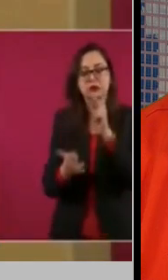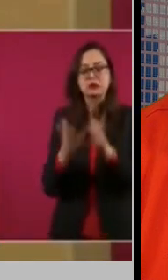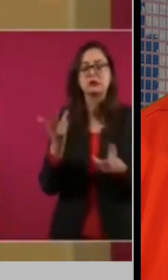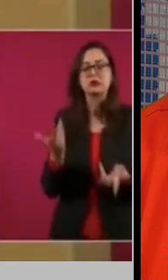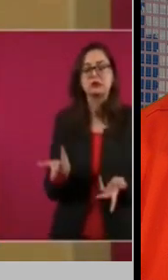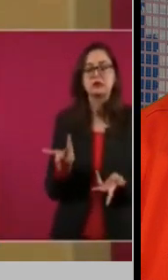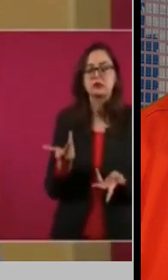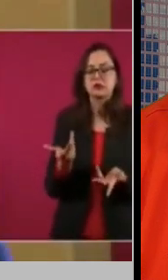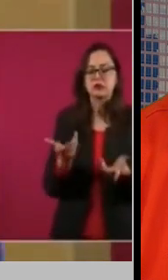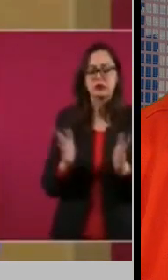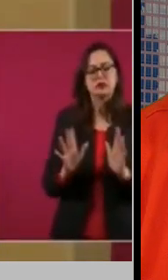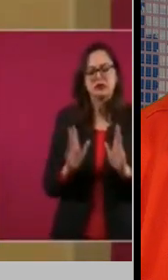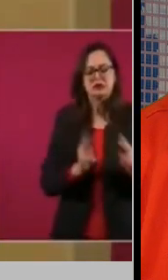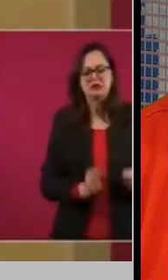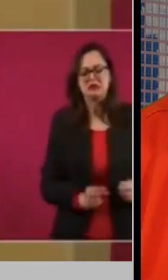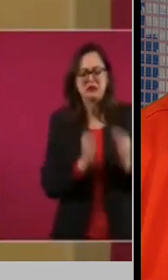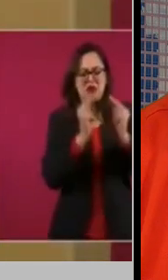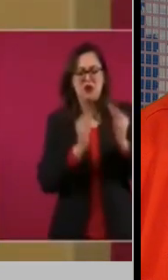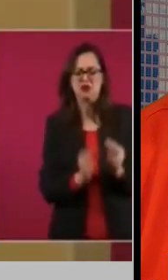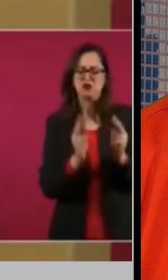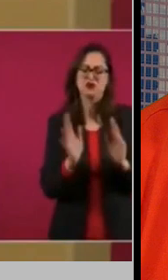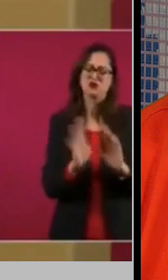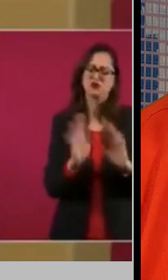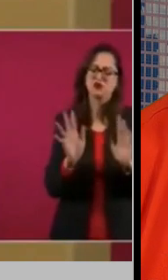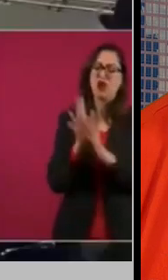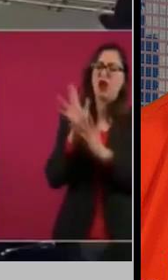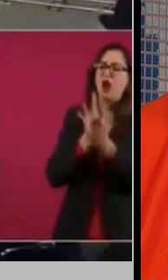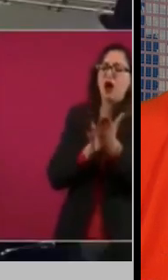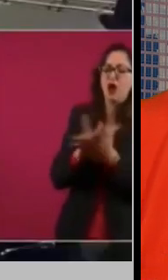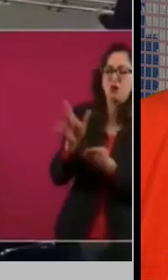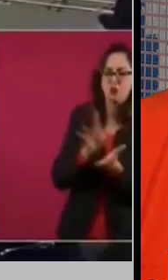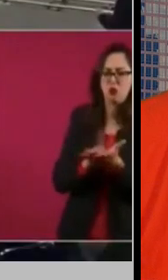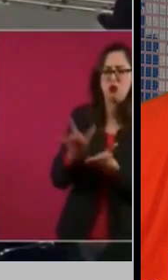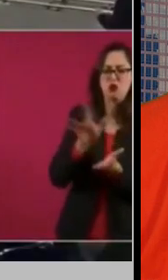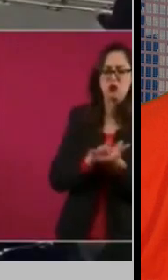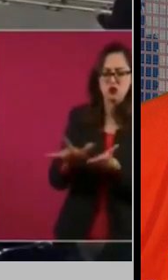apoyar, como lo hacemos con todos,